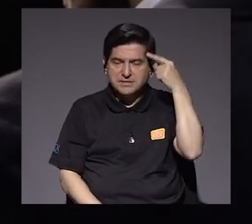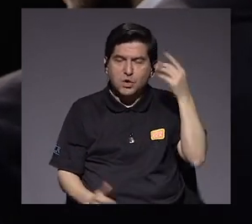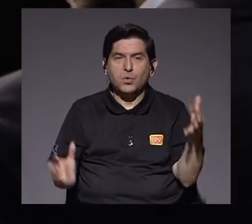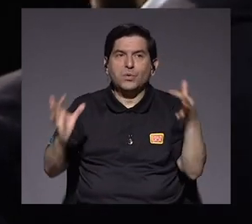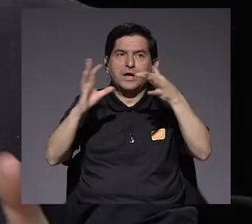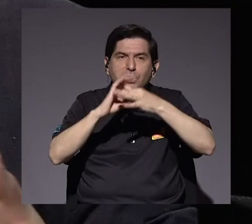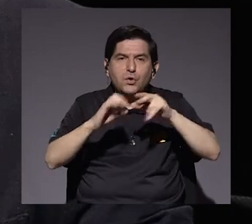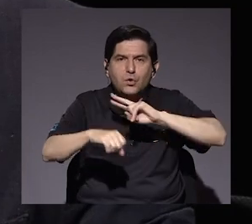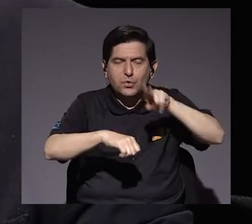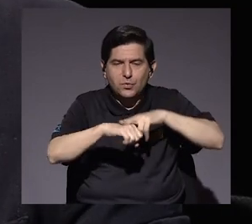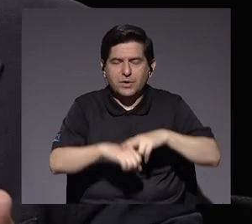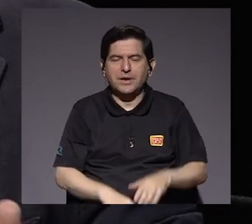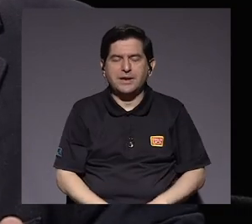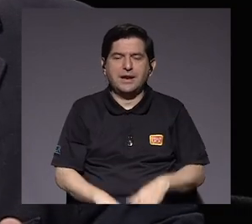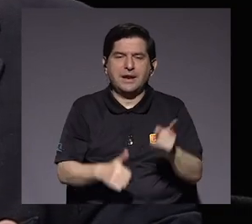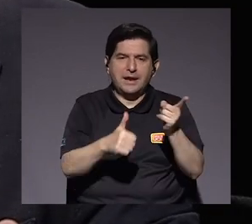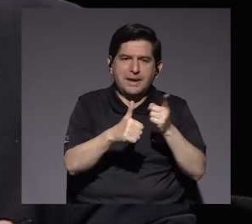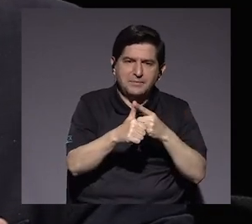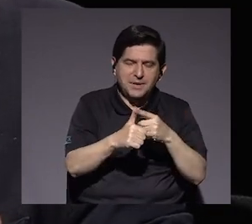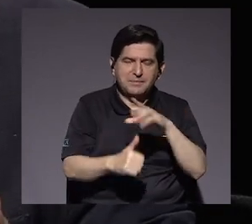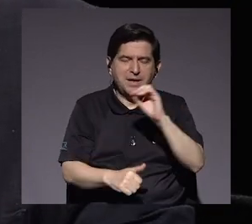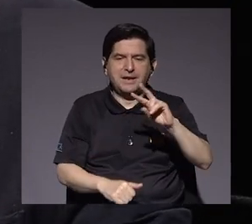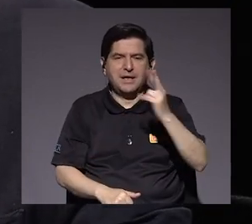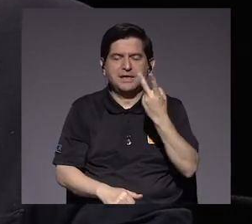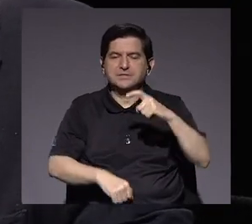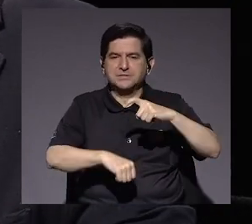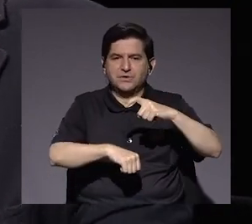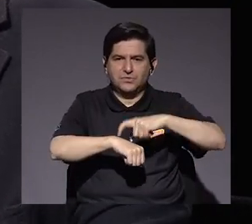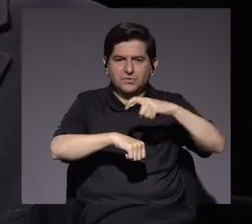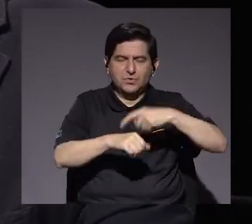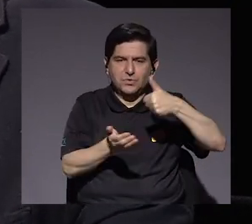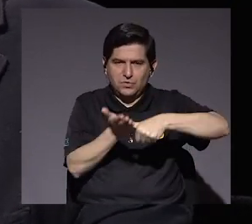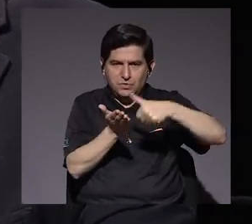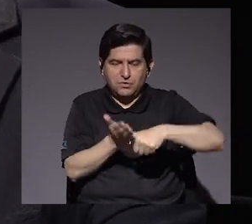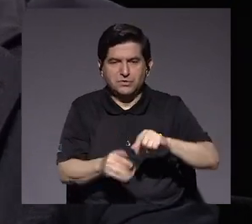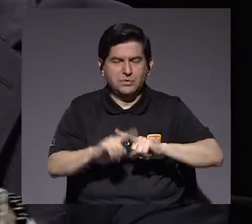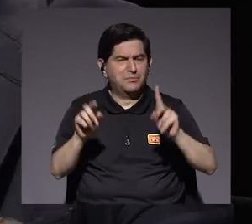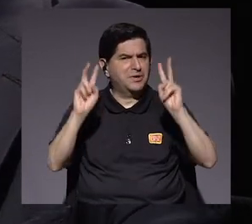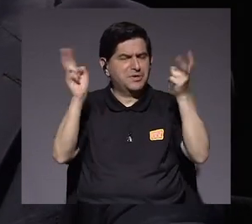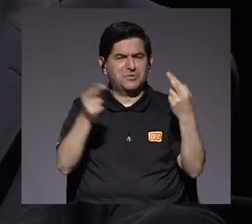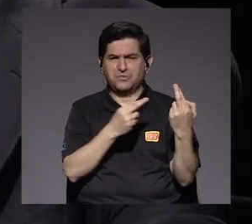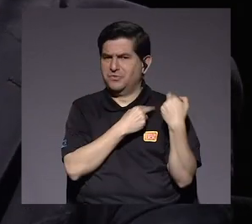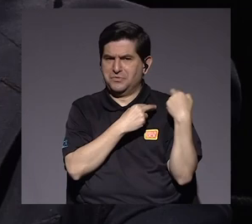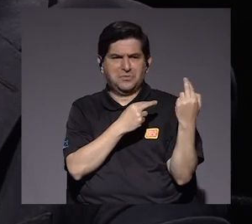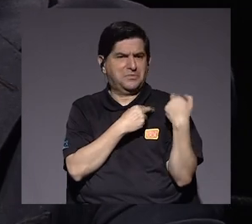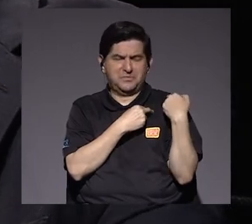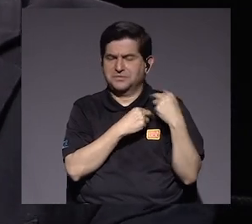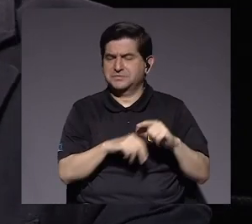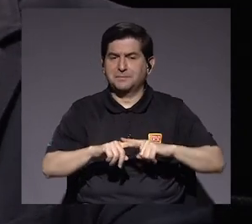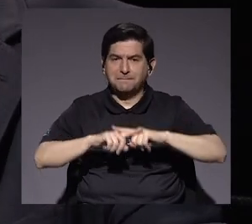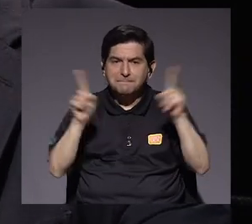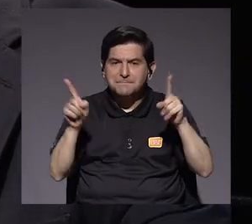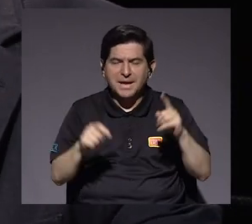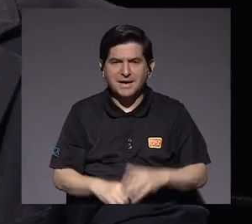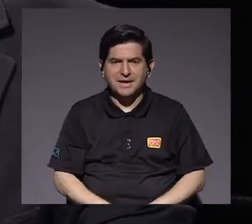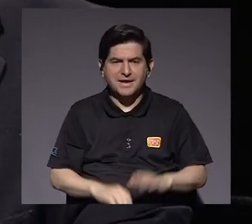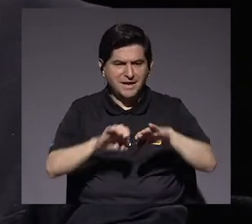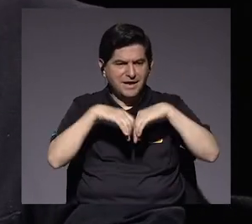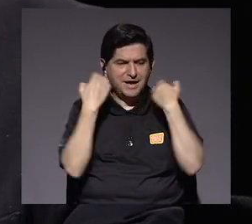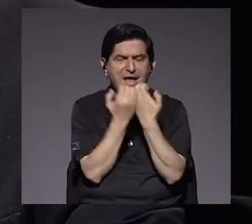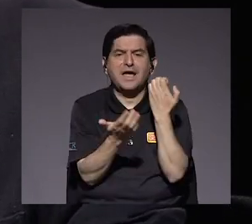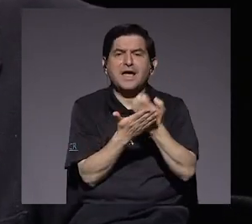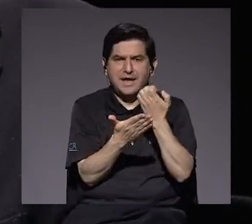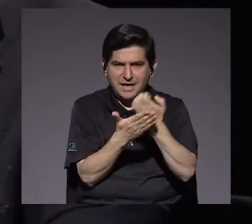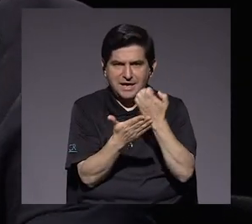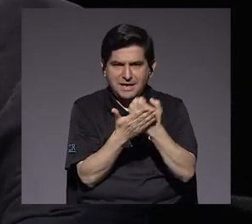gobierno de unidad que se dio entre la primera y segunda ronda. Ahora bien, esto no es un tema de responsabilidades y no estoy diciendo que esto... Pero la conformación del